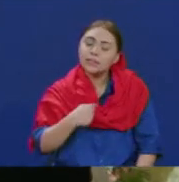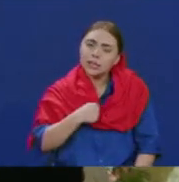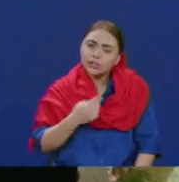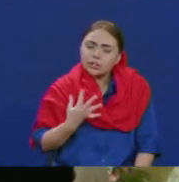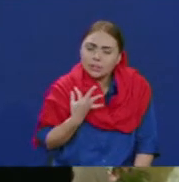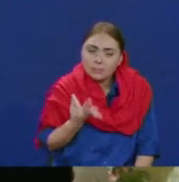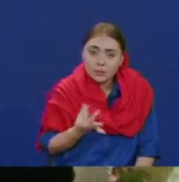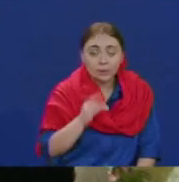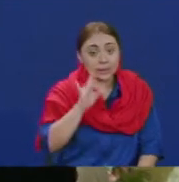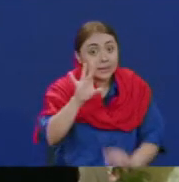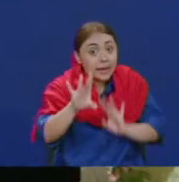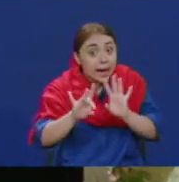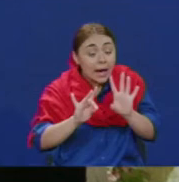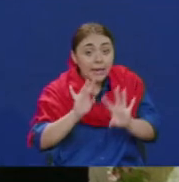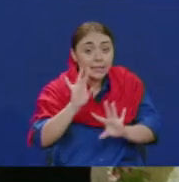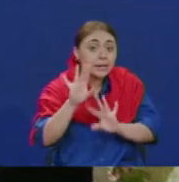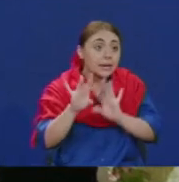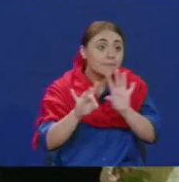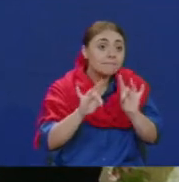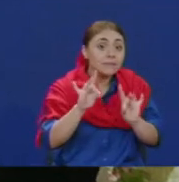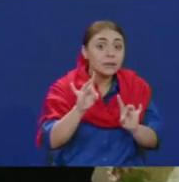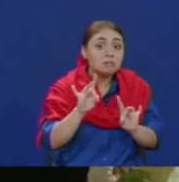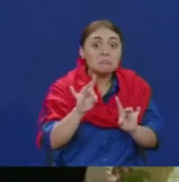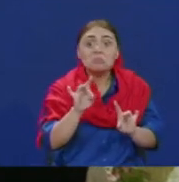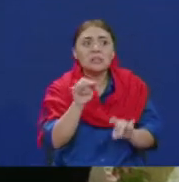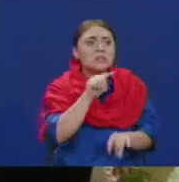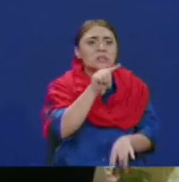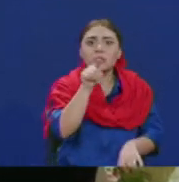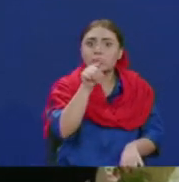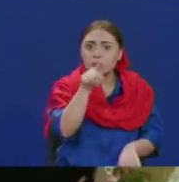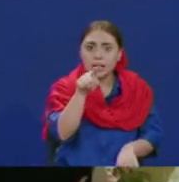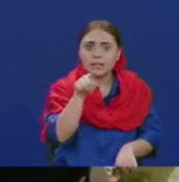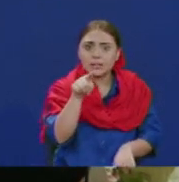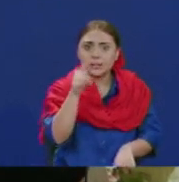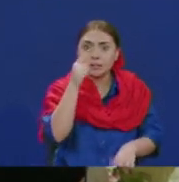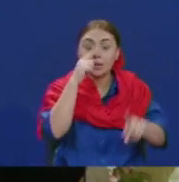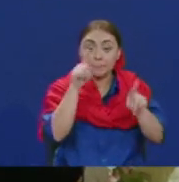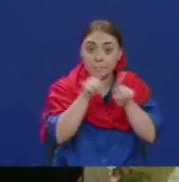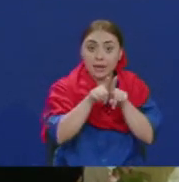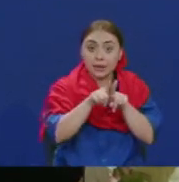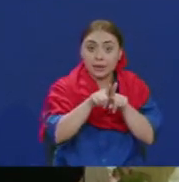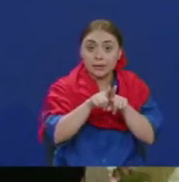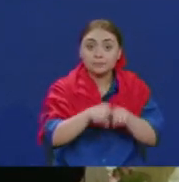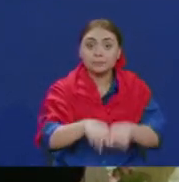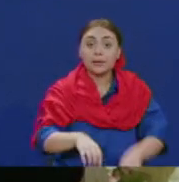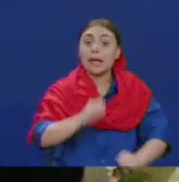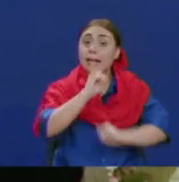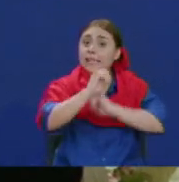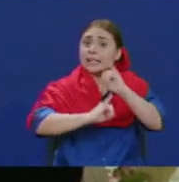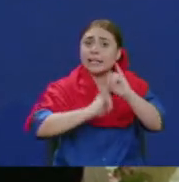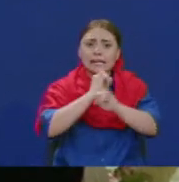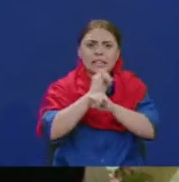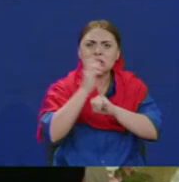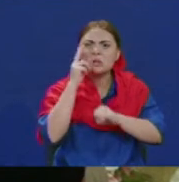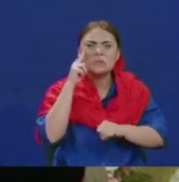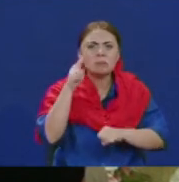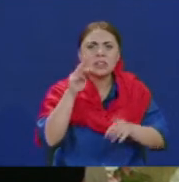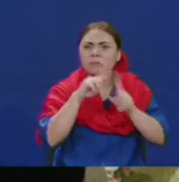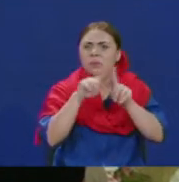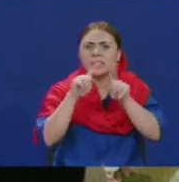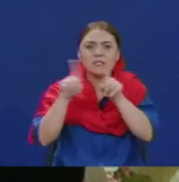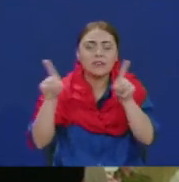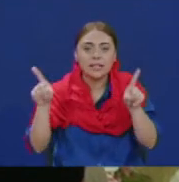Habrá alguien que, si allá en las redes, el canal, hay alguien que necesita recibir a Cristo, háganoslo saber por los teléfonos